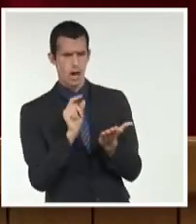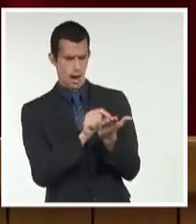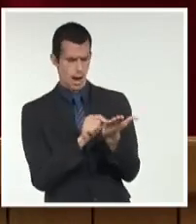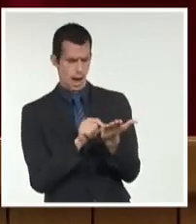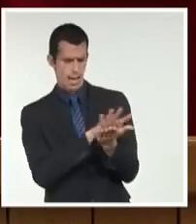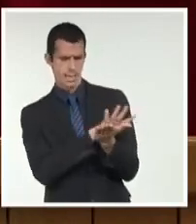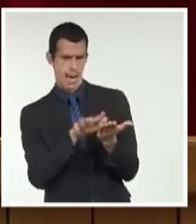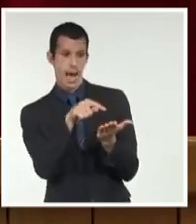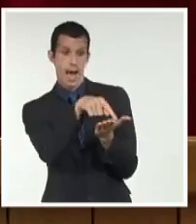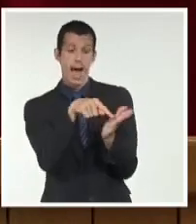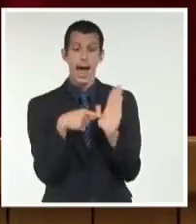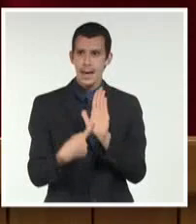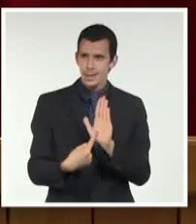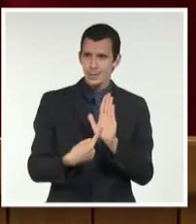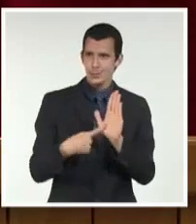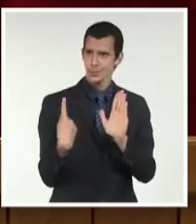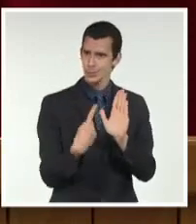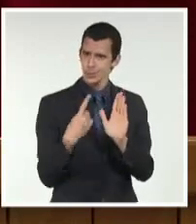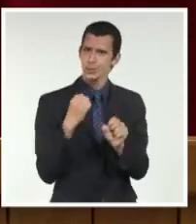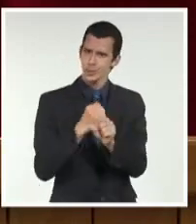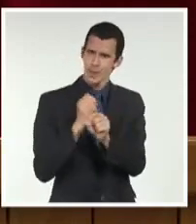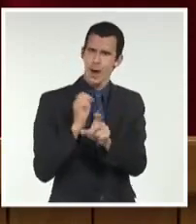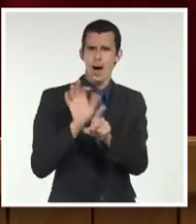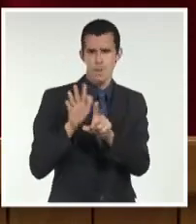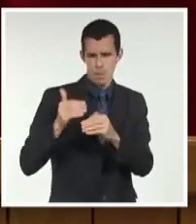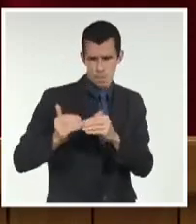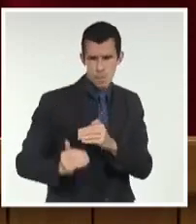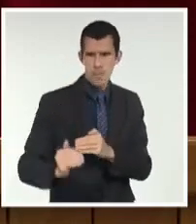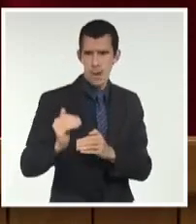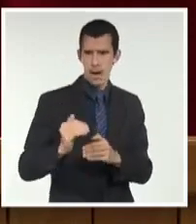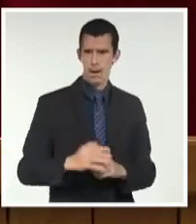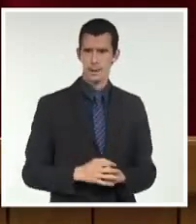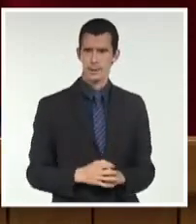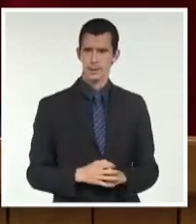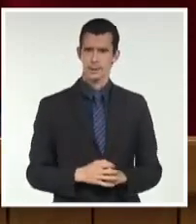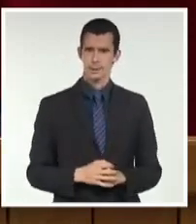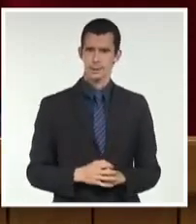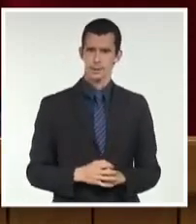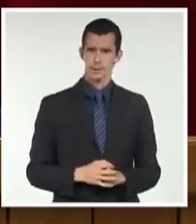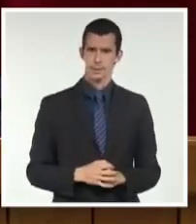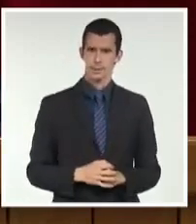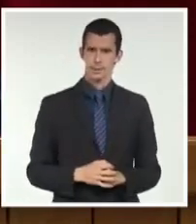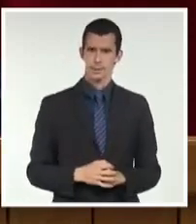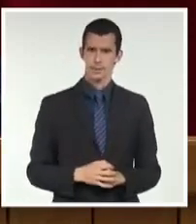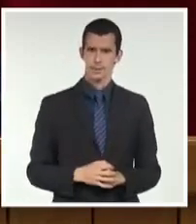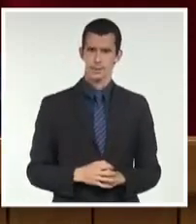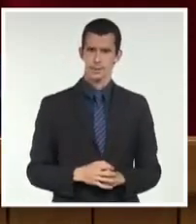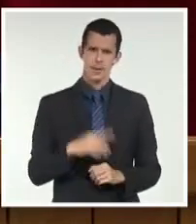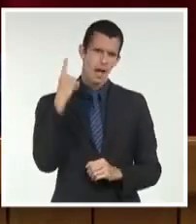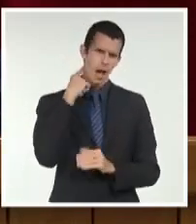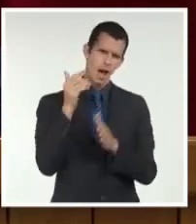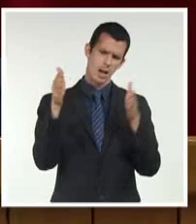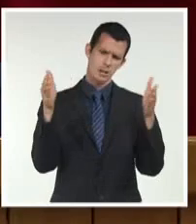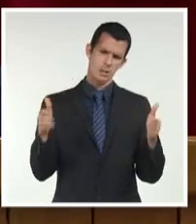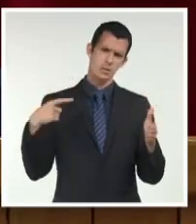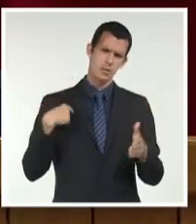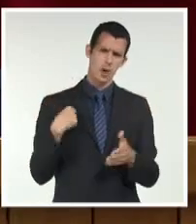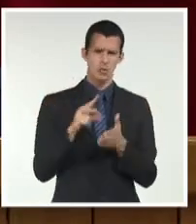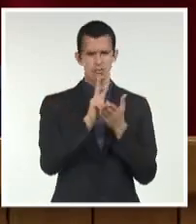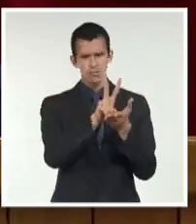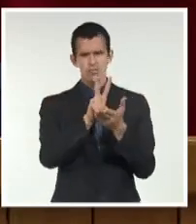último año hemos recorrido todo el país para tocar de cerca los problemas y hemos sostenido encuentros con los más diversos